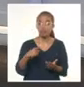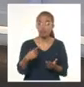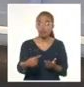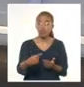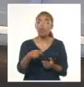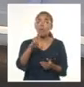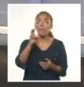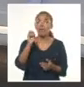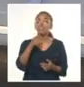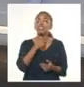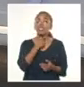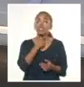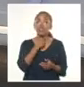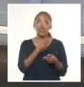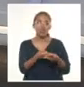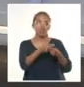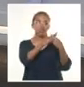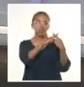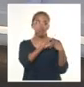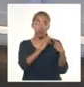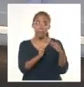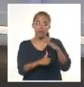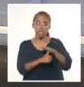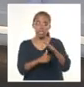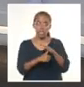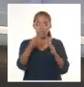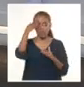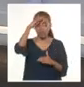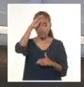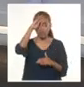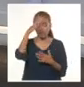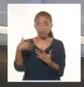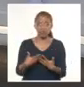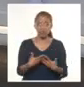20 de enero como presidente de Estados Unidos. Manténgase informado.